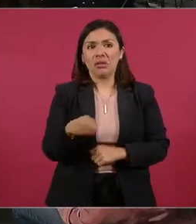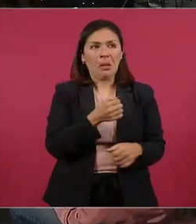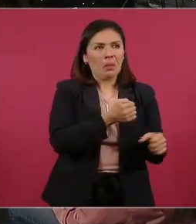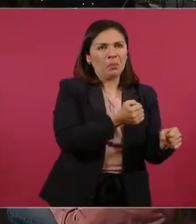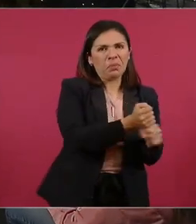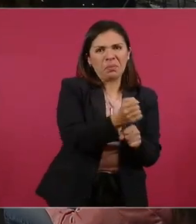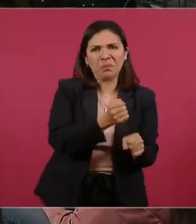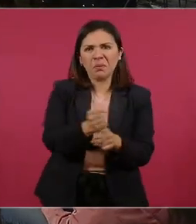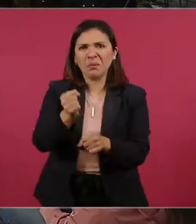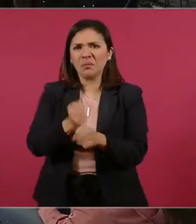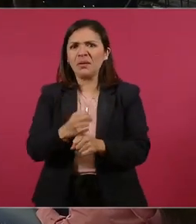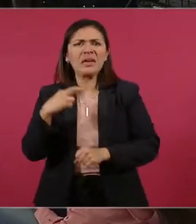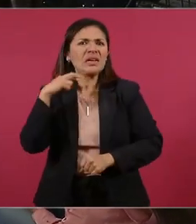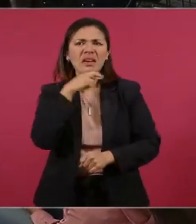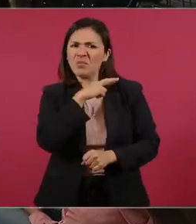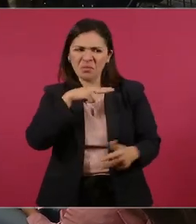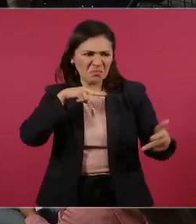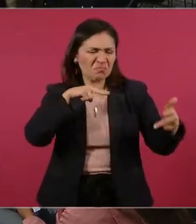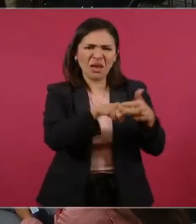cuando era Mátalos en Caliente,